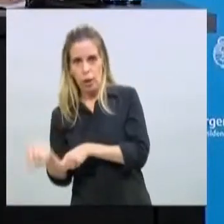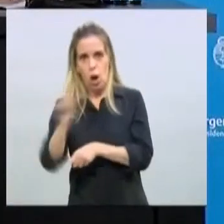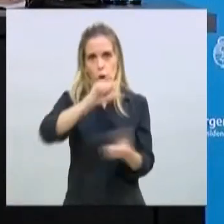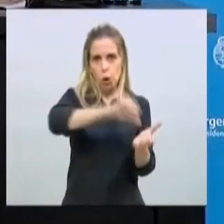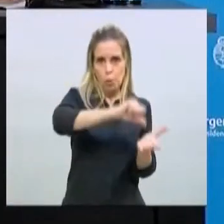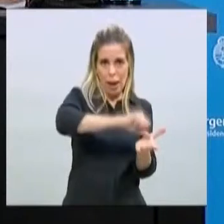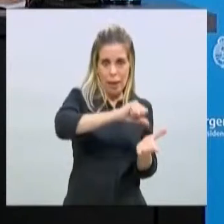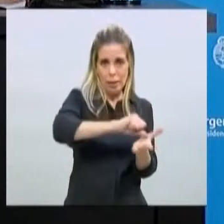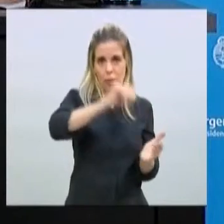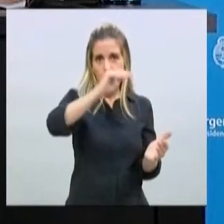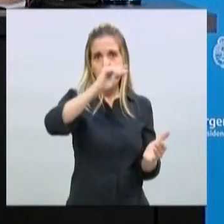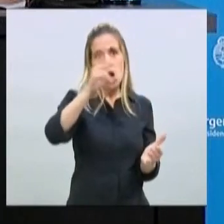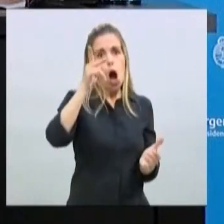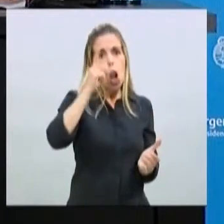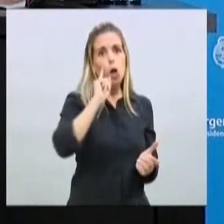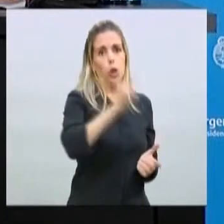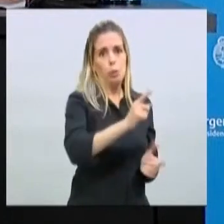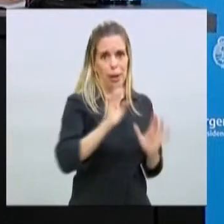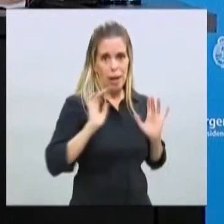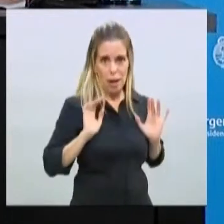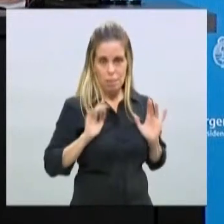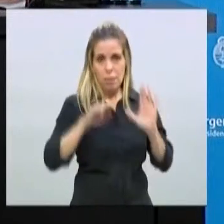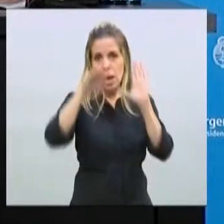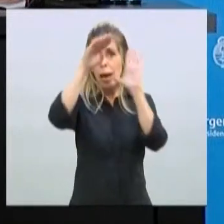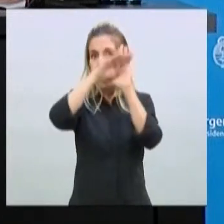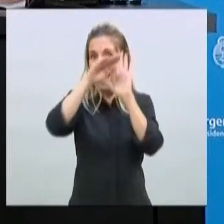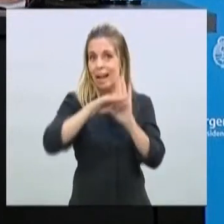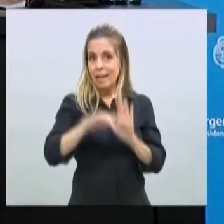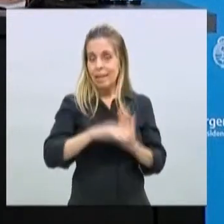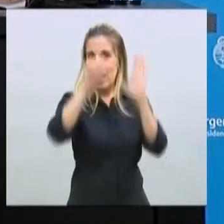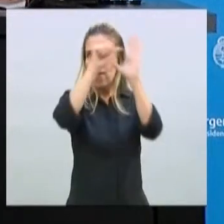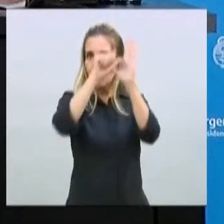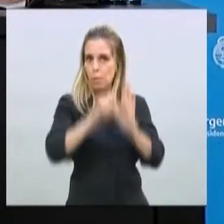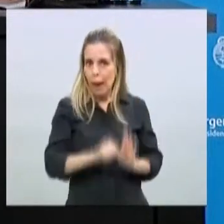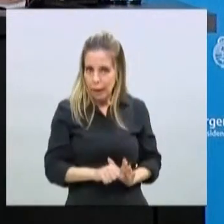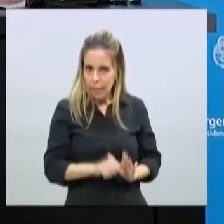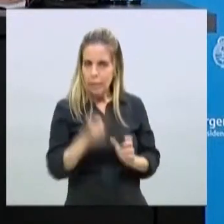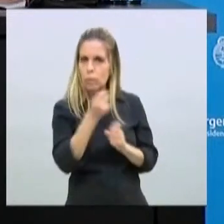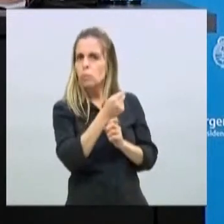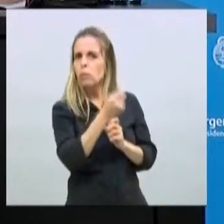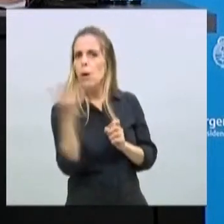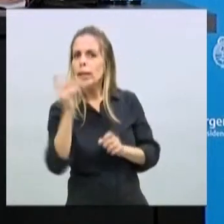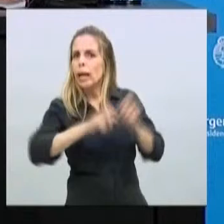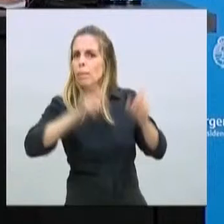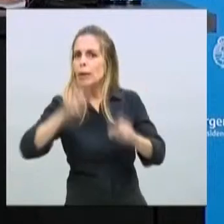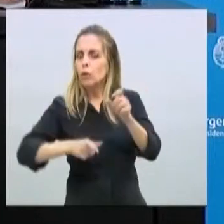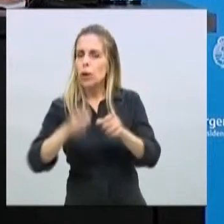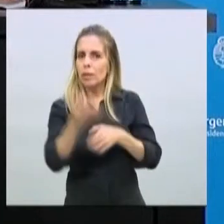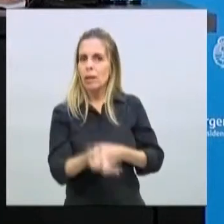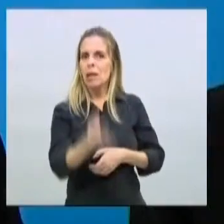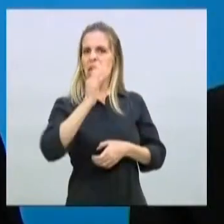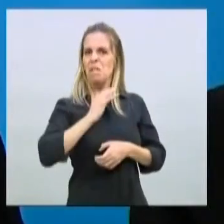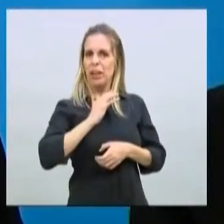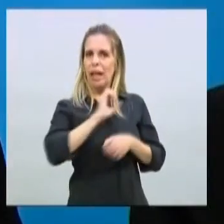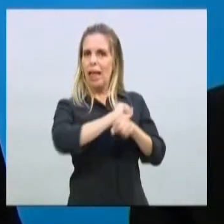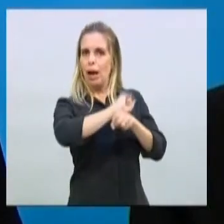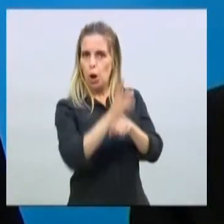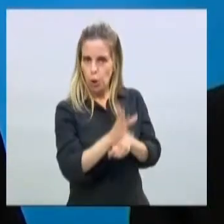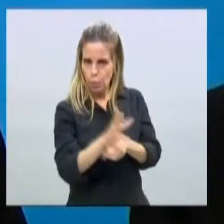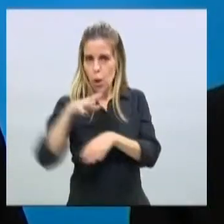Suecia ocupa el lugar 24 en la lista de países en cantidad de personas infectadas y